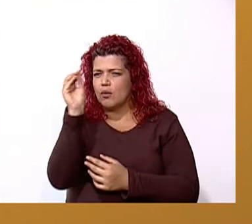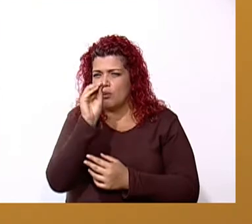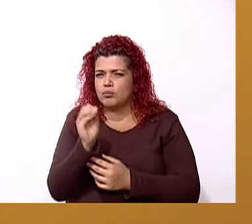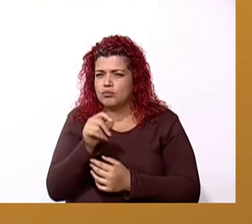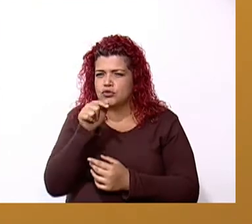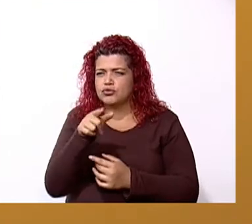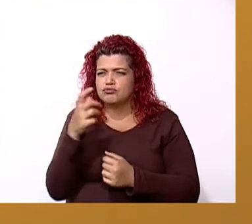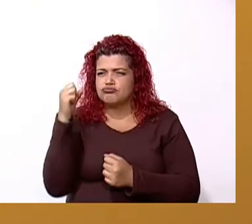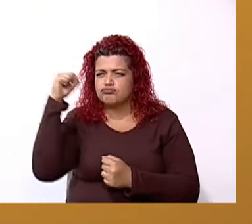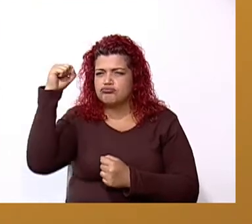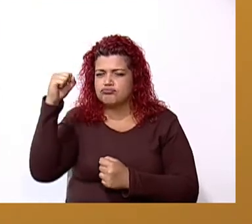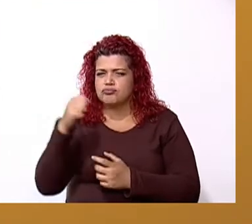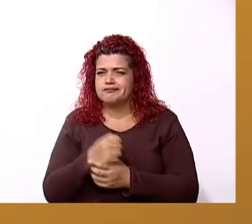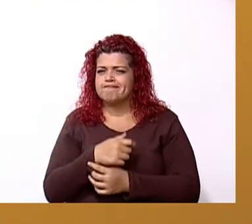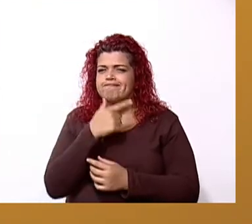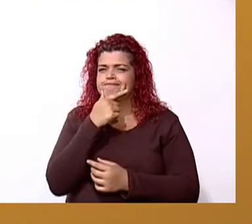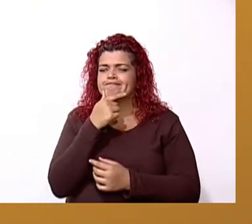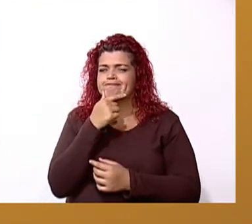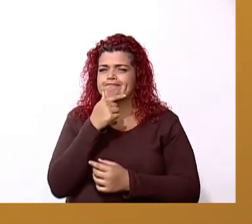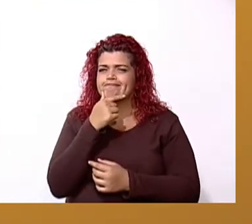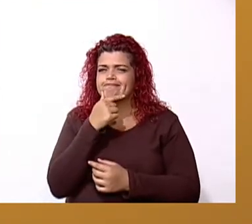obtuvo Andrés?